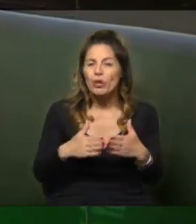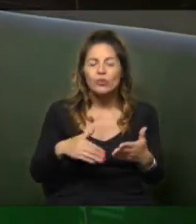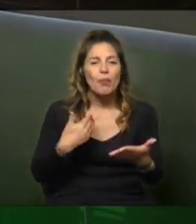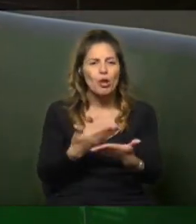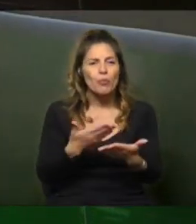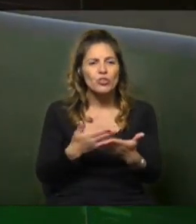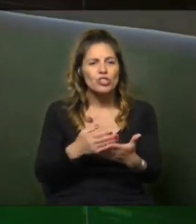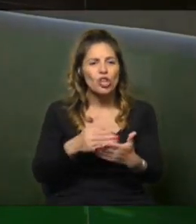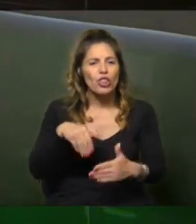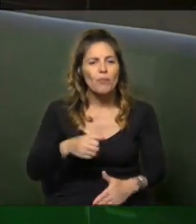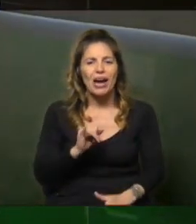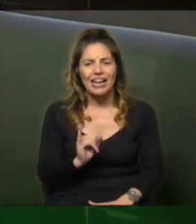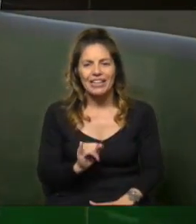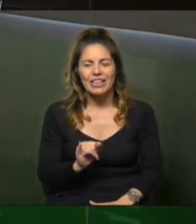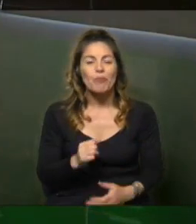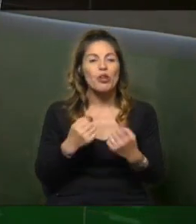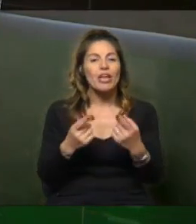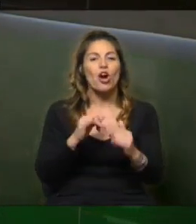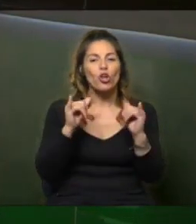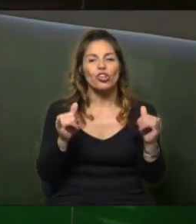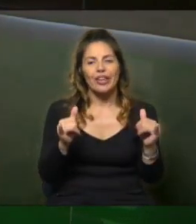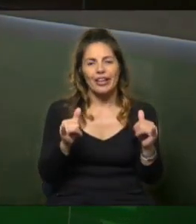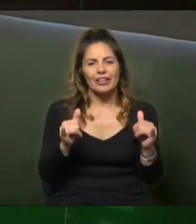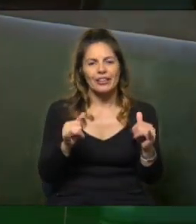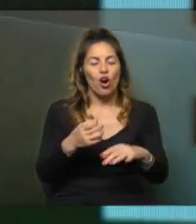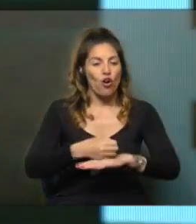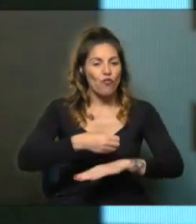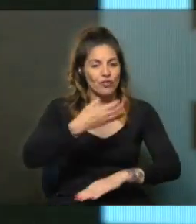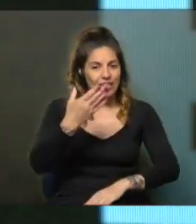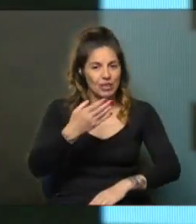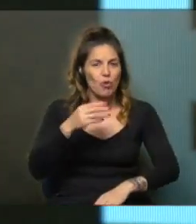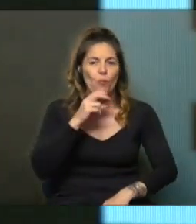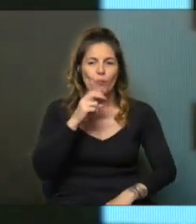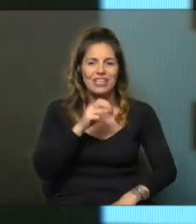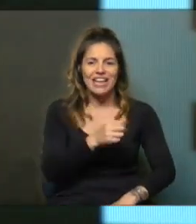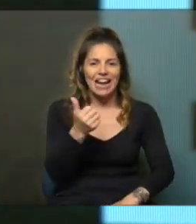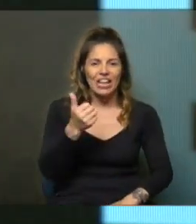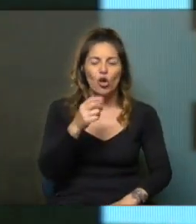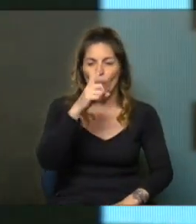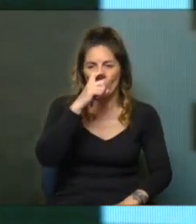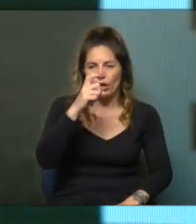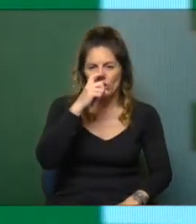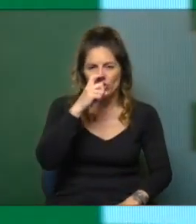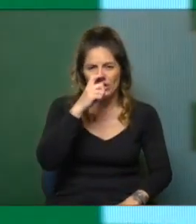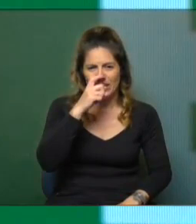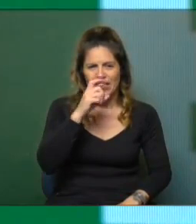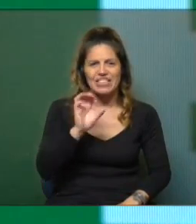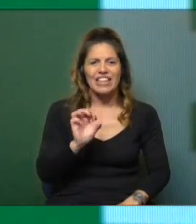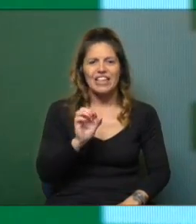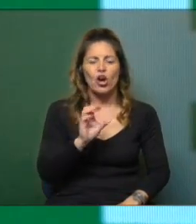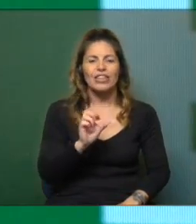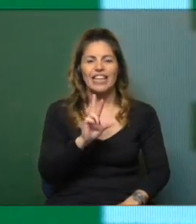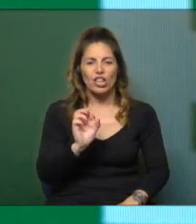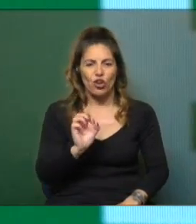antes dejame darles unos detalles más electorales el oficialismo o sea masa ganó en la provincia de Buenos Aires en Santiago Del Estero y en